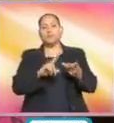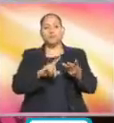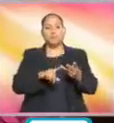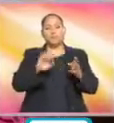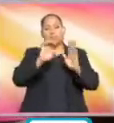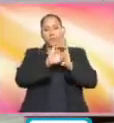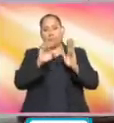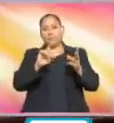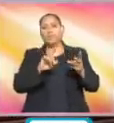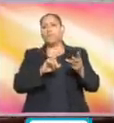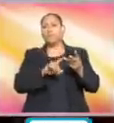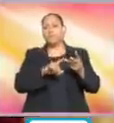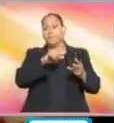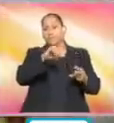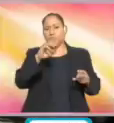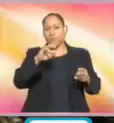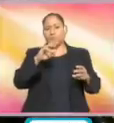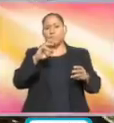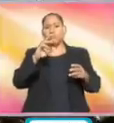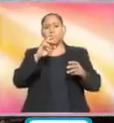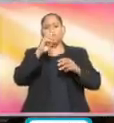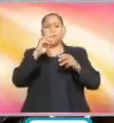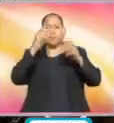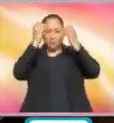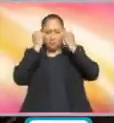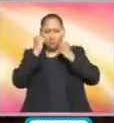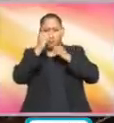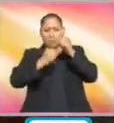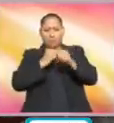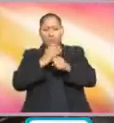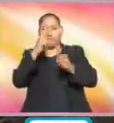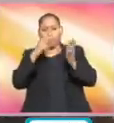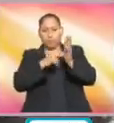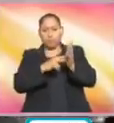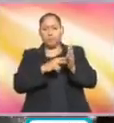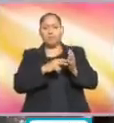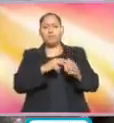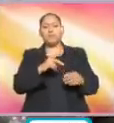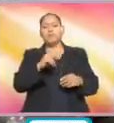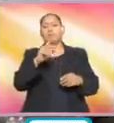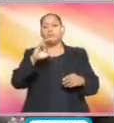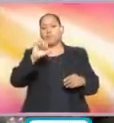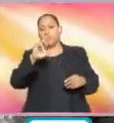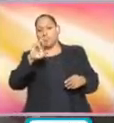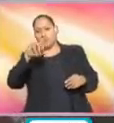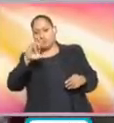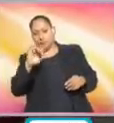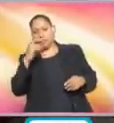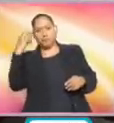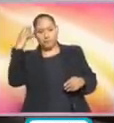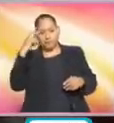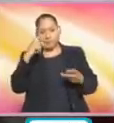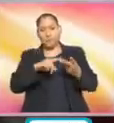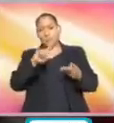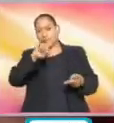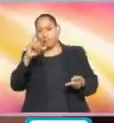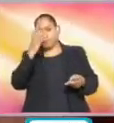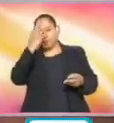por ejemplo, esta de Máscara año 2000, el padre de más de 20, Carmelo Reyes, 100